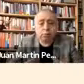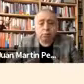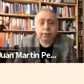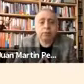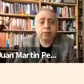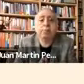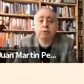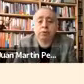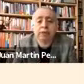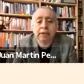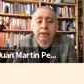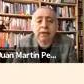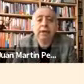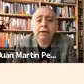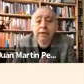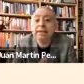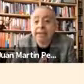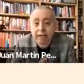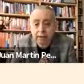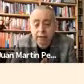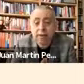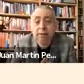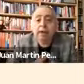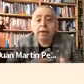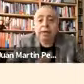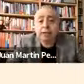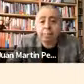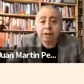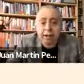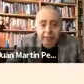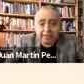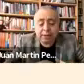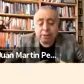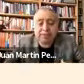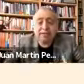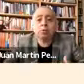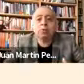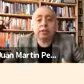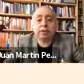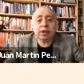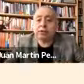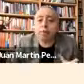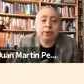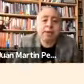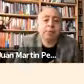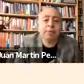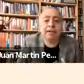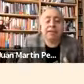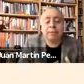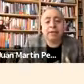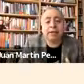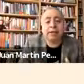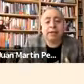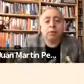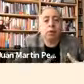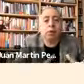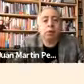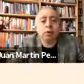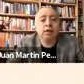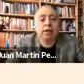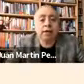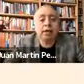como estados de la protección integral integral y esto implica que tenemos que hacer ajustes razonables no voy a proteger de manera integral